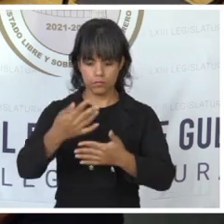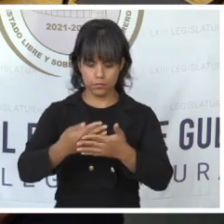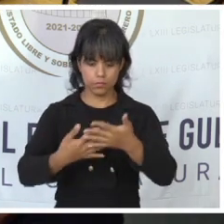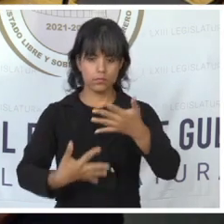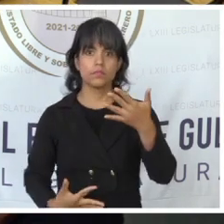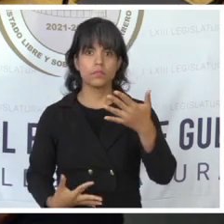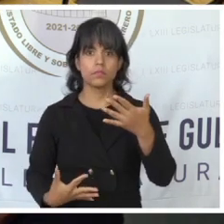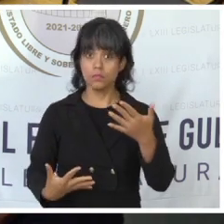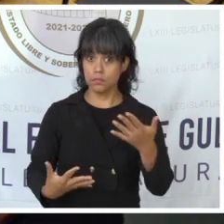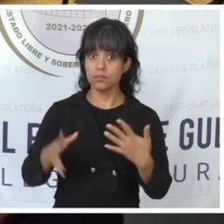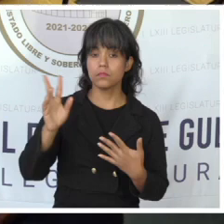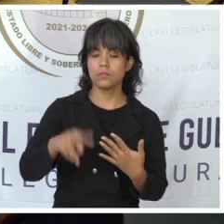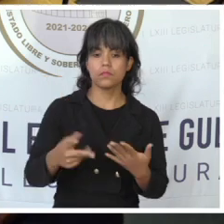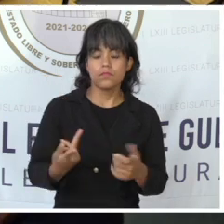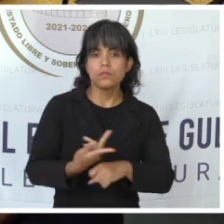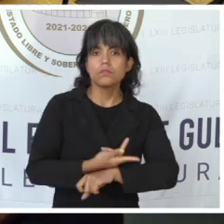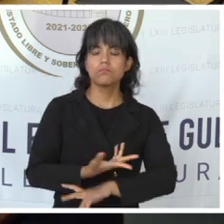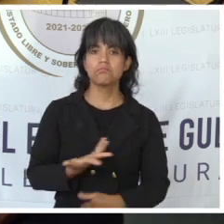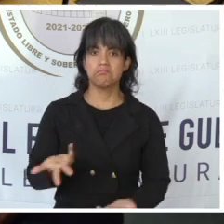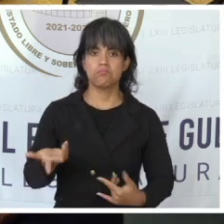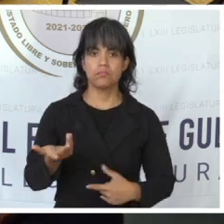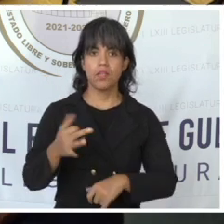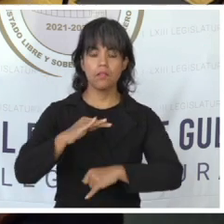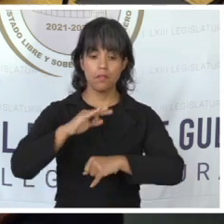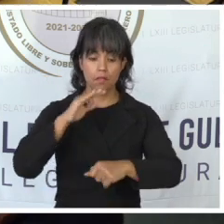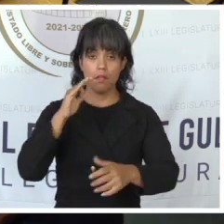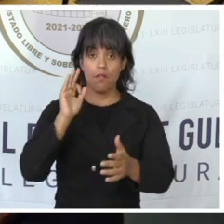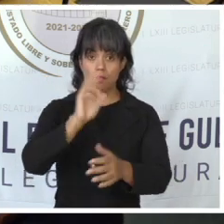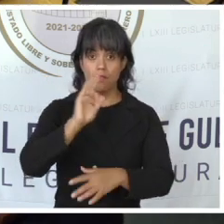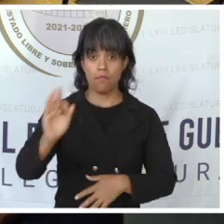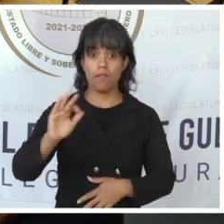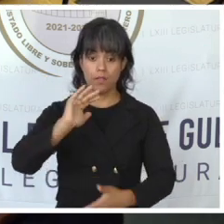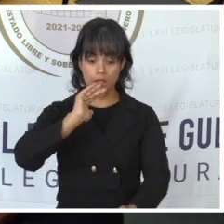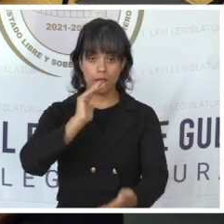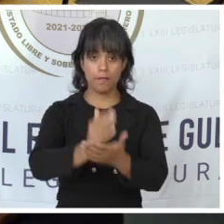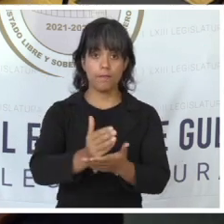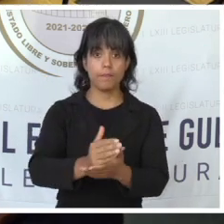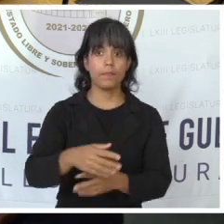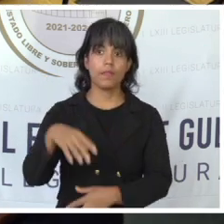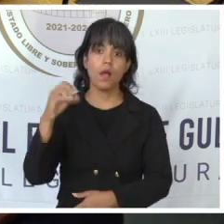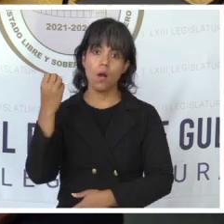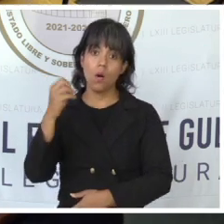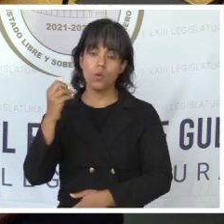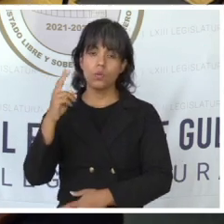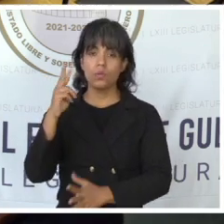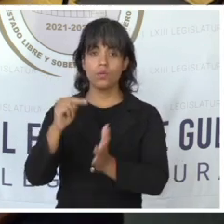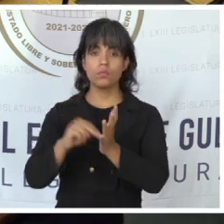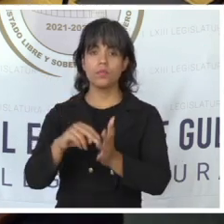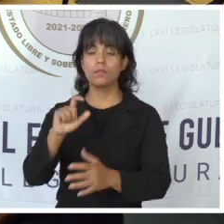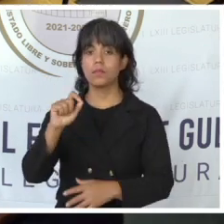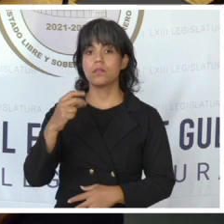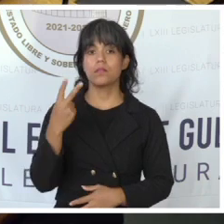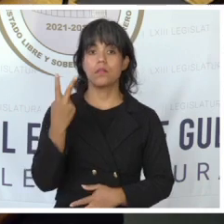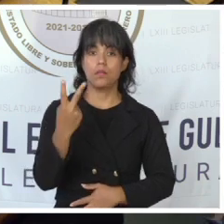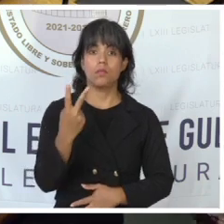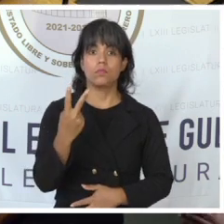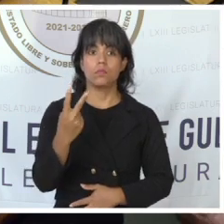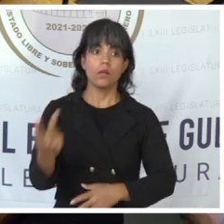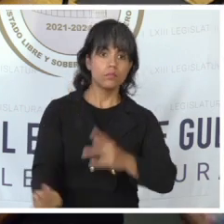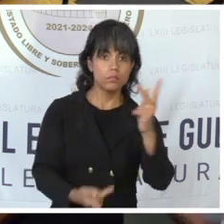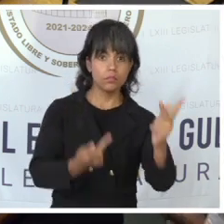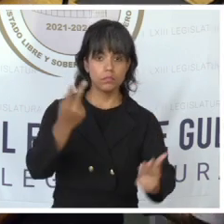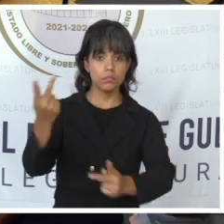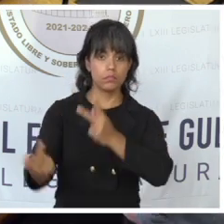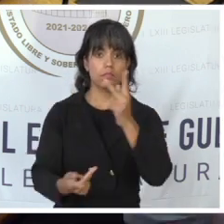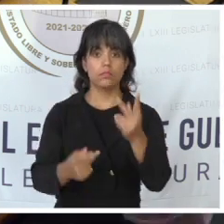Porque la fecha límite feneció en el mes de octubre del año pasado, que es la consulta en